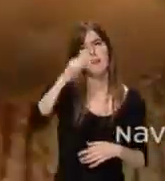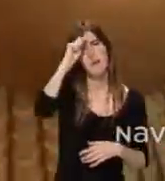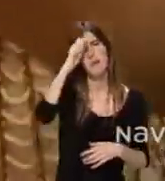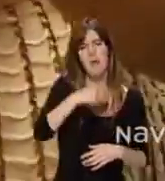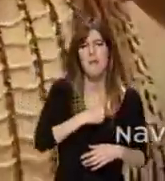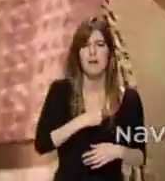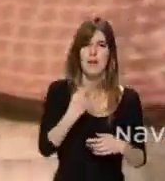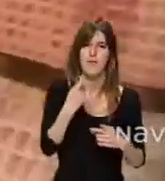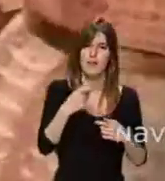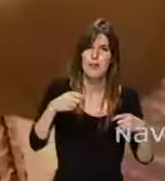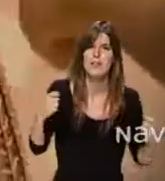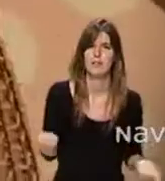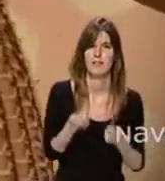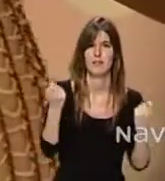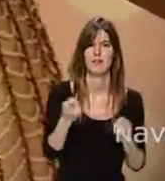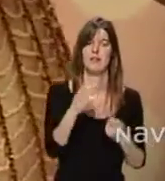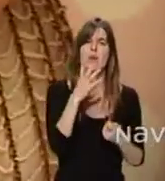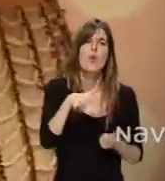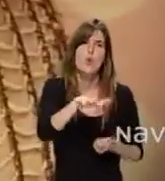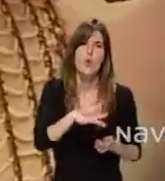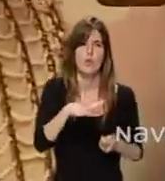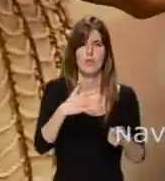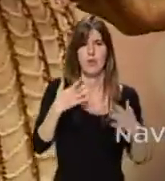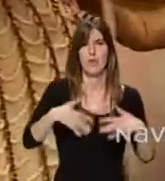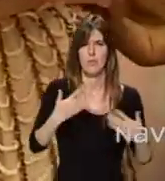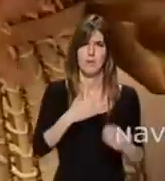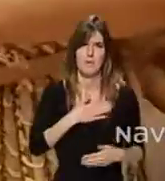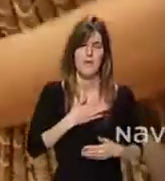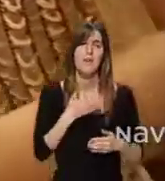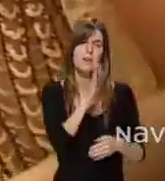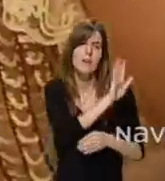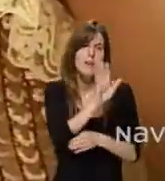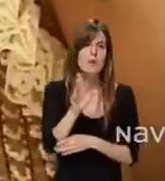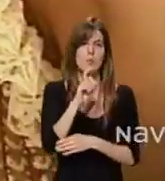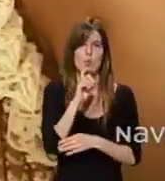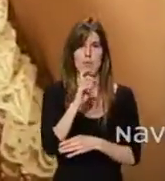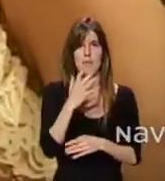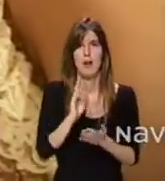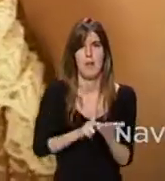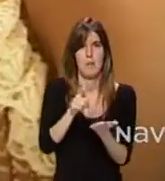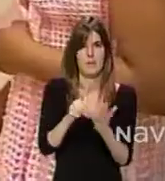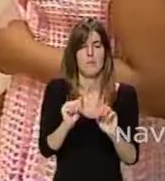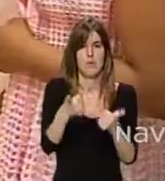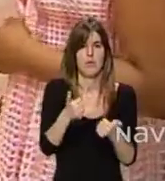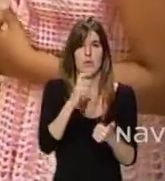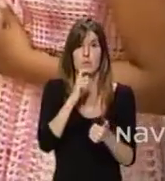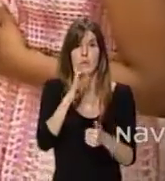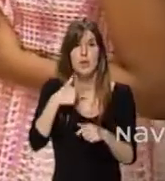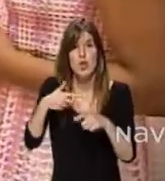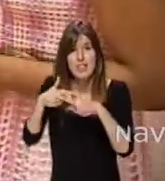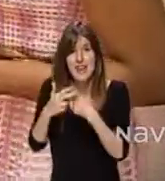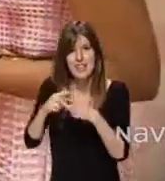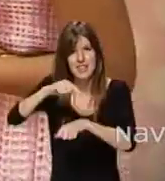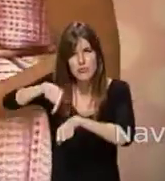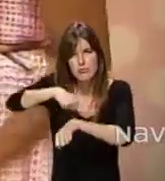Pamplona, que siempre me preguntaba, ¿dónde puedo ver sus colecciones? Y como no tengo tienda, estoy encerrada en un taller